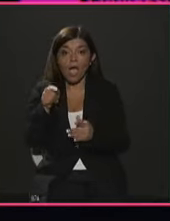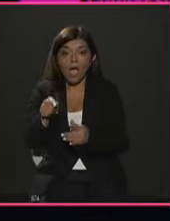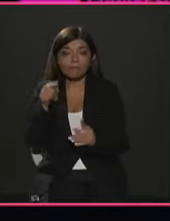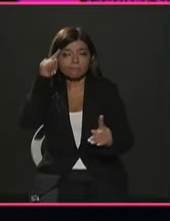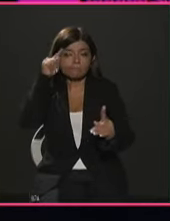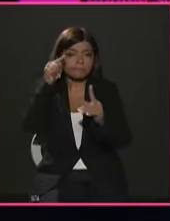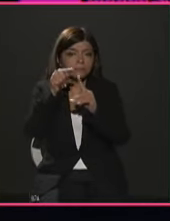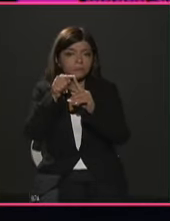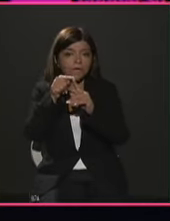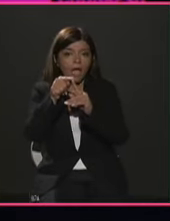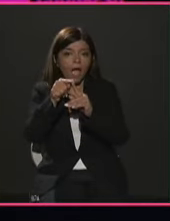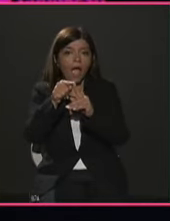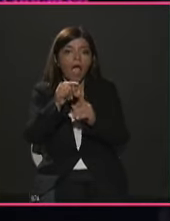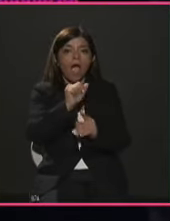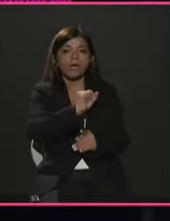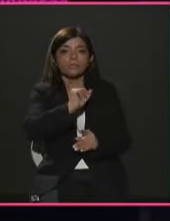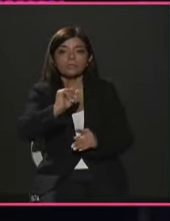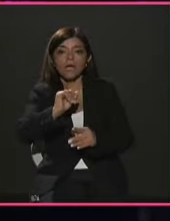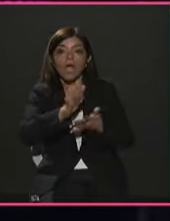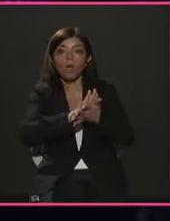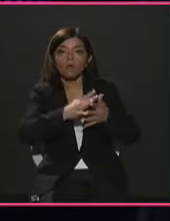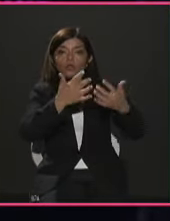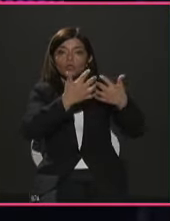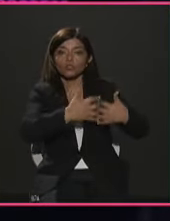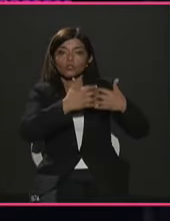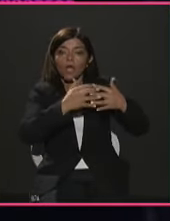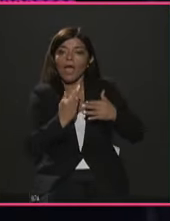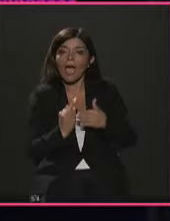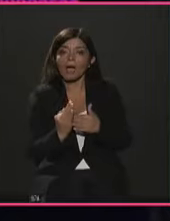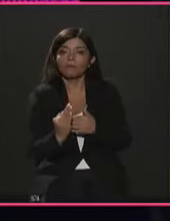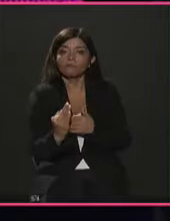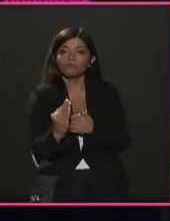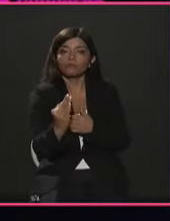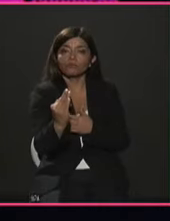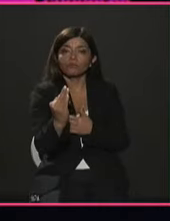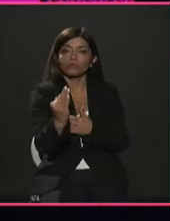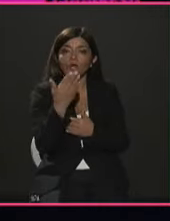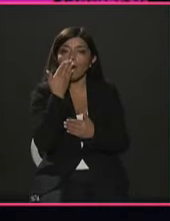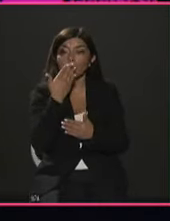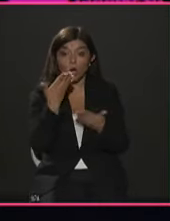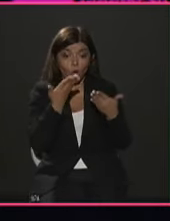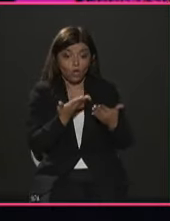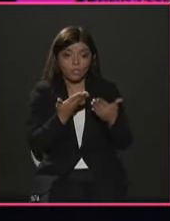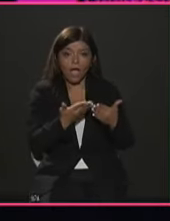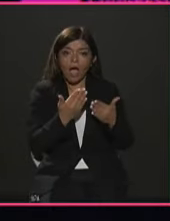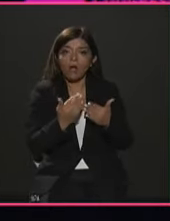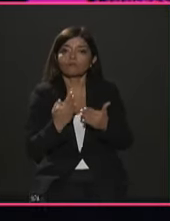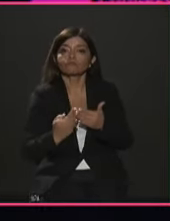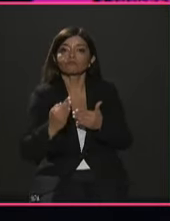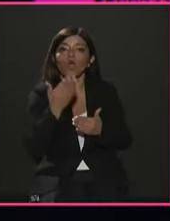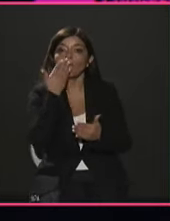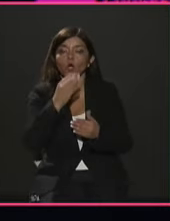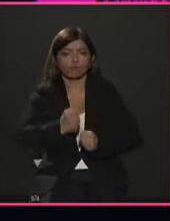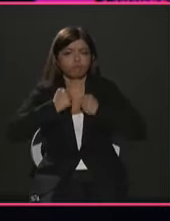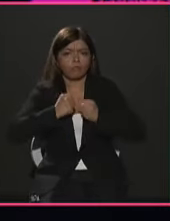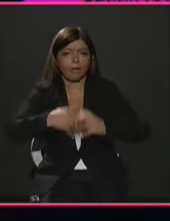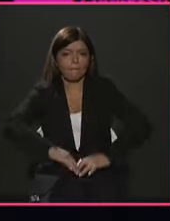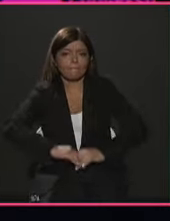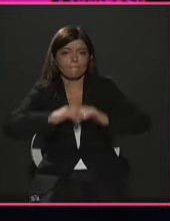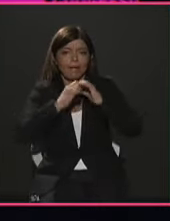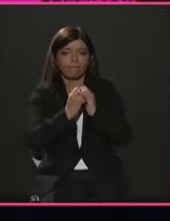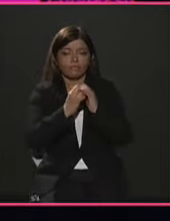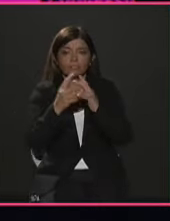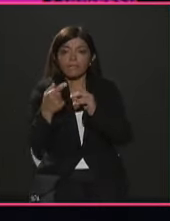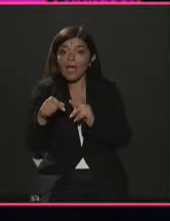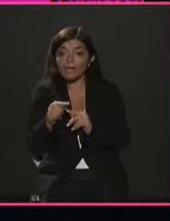centra en una inteligencia de maquinaria futura que es mejor que la nuestra mucho más capaz que